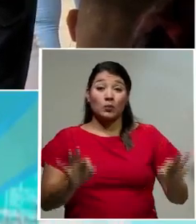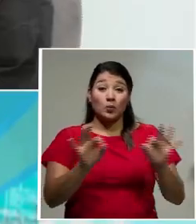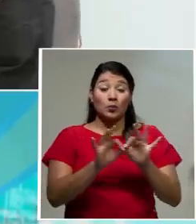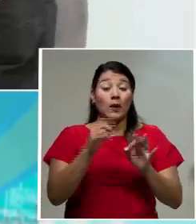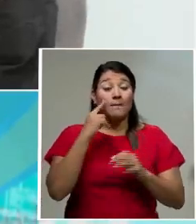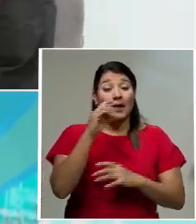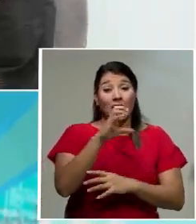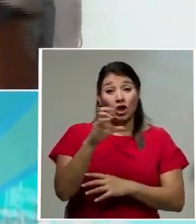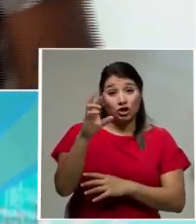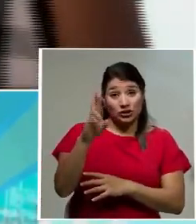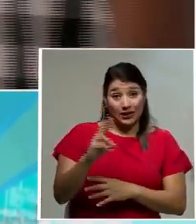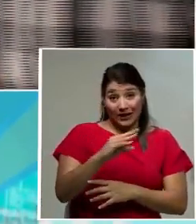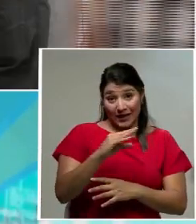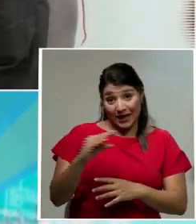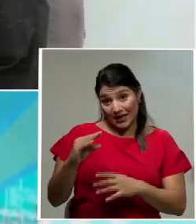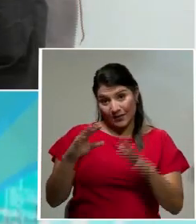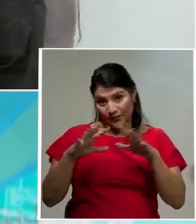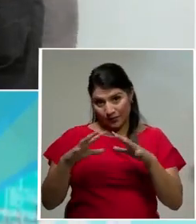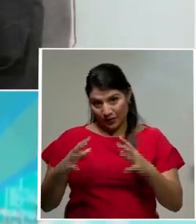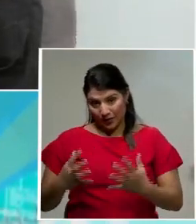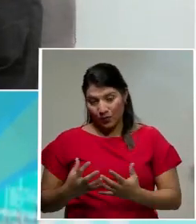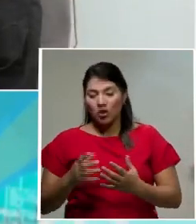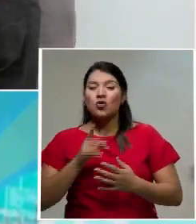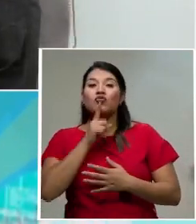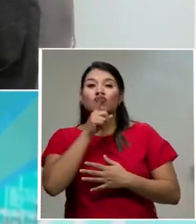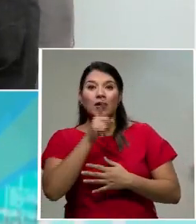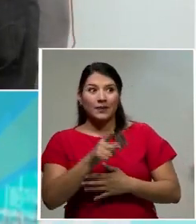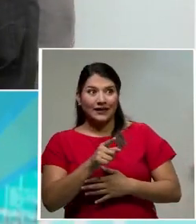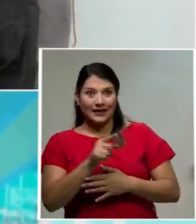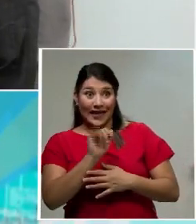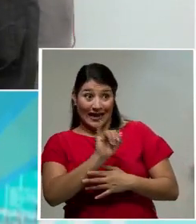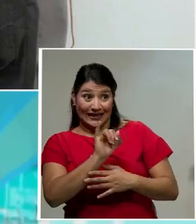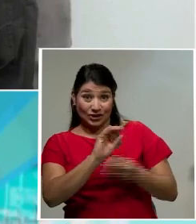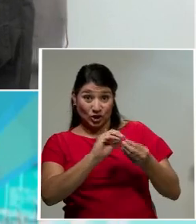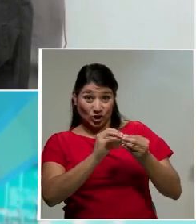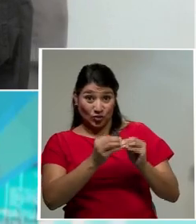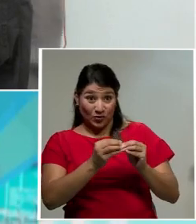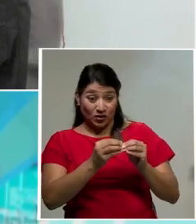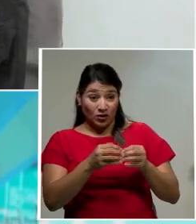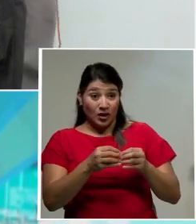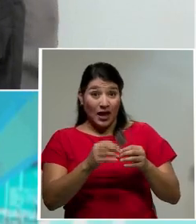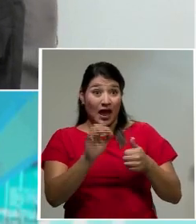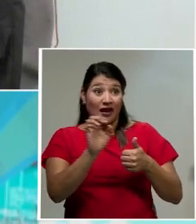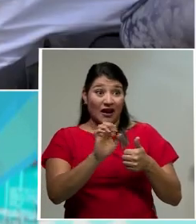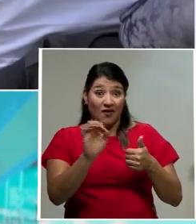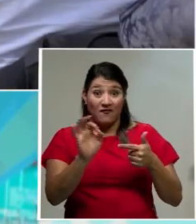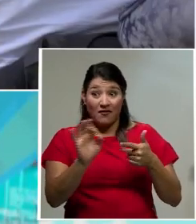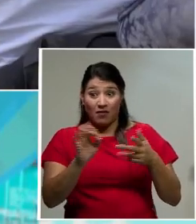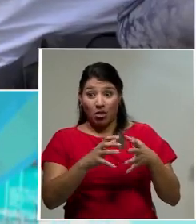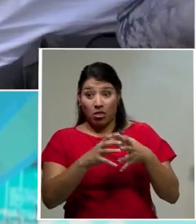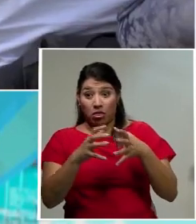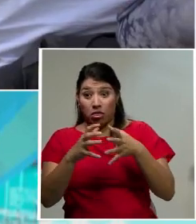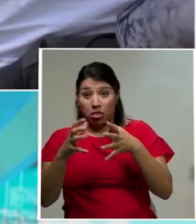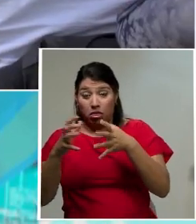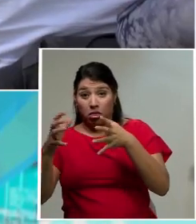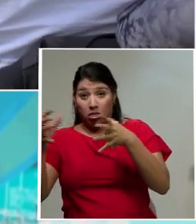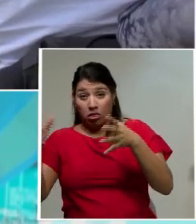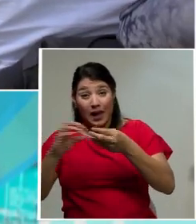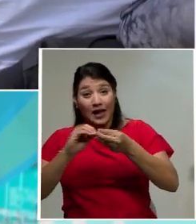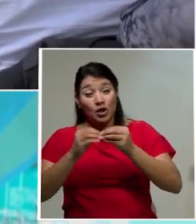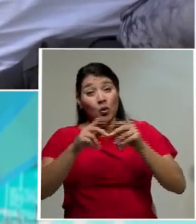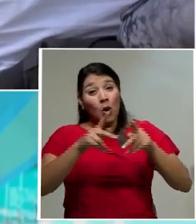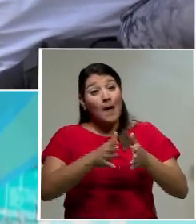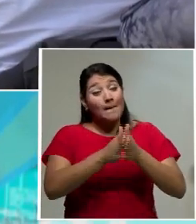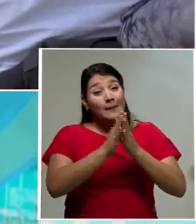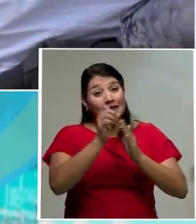En realidad, los incrementos que ustedes están viendo en la pantalla los podemos llevar, ir analizando en relación